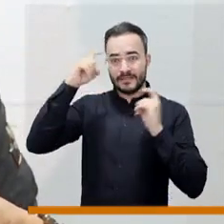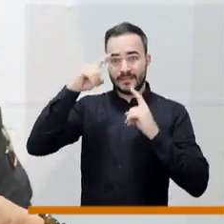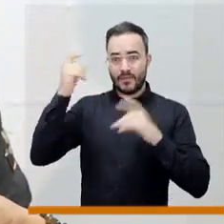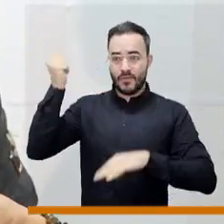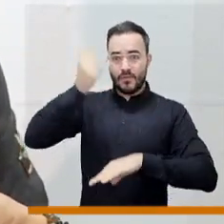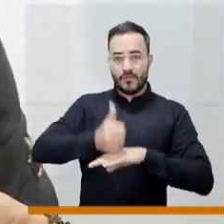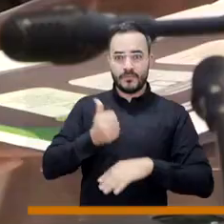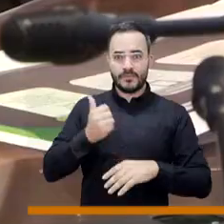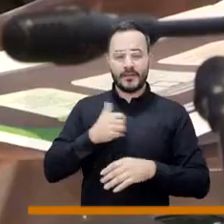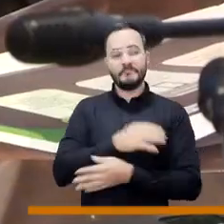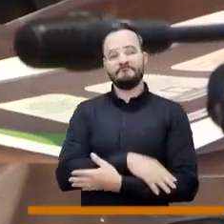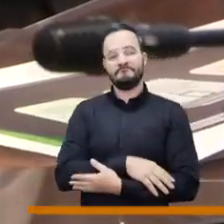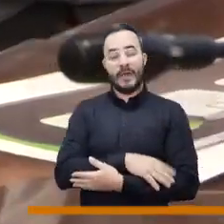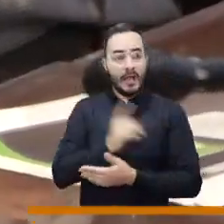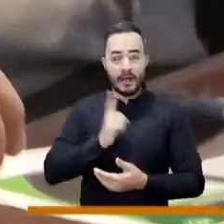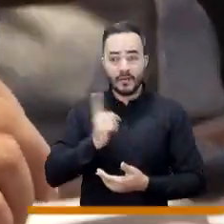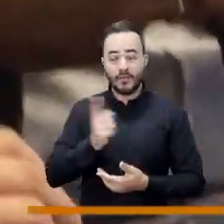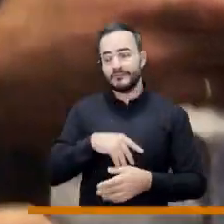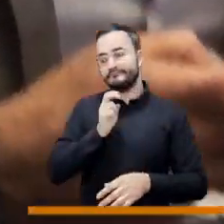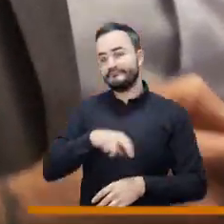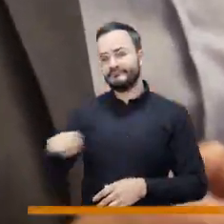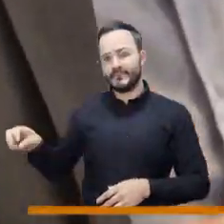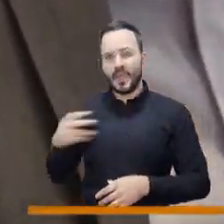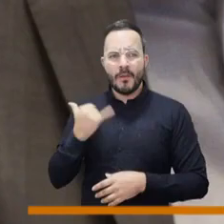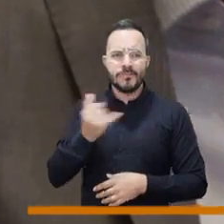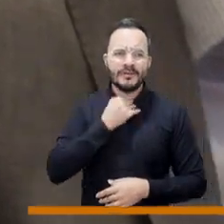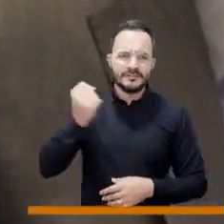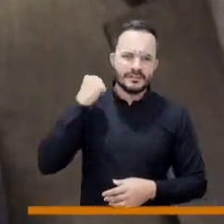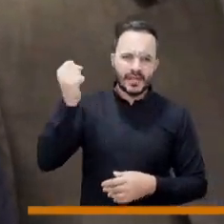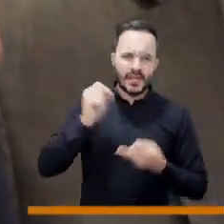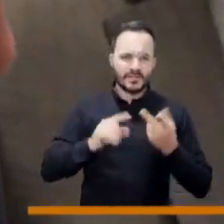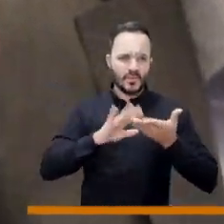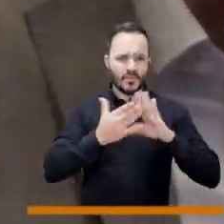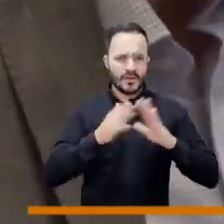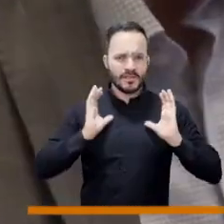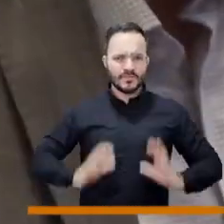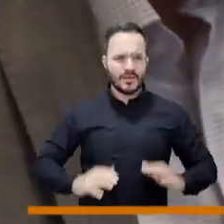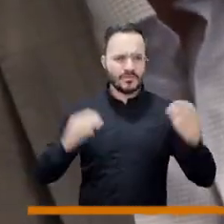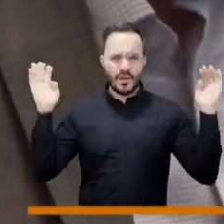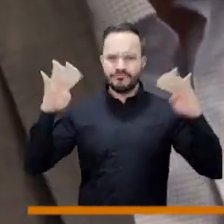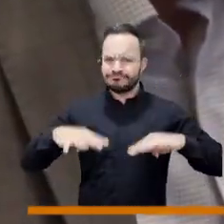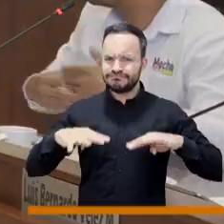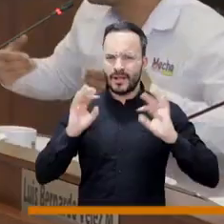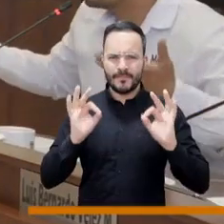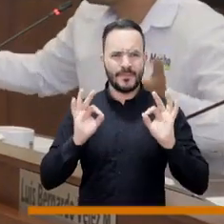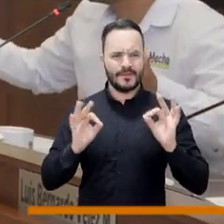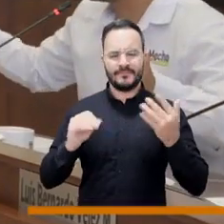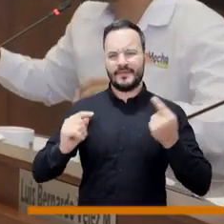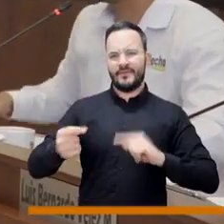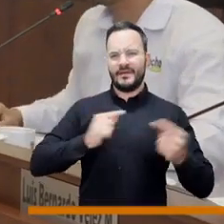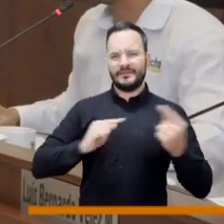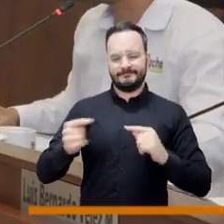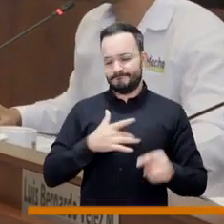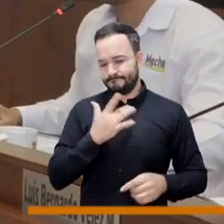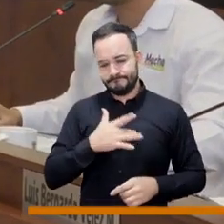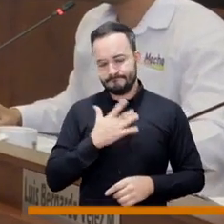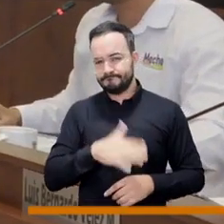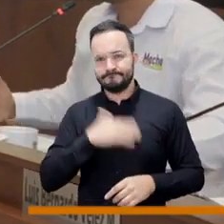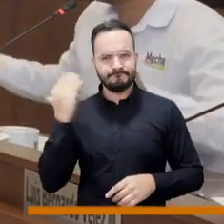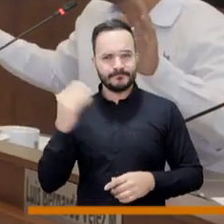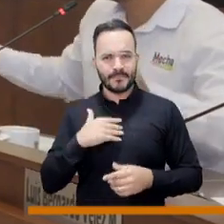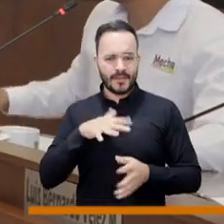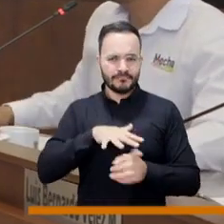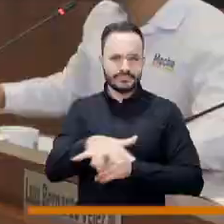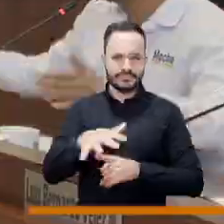en el recinto del Consejo al gerente de Tigo y no poderlo compartir, no debatir, teníamos los sindicatos, teníamos la comunidad, es un momento preciso